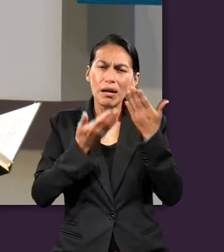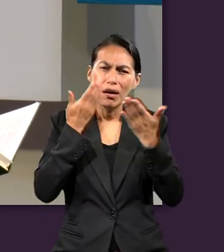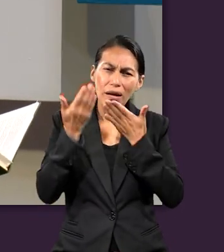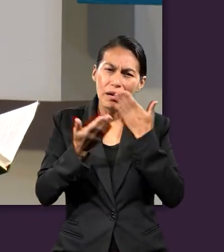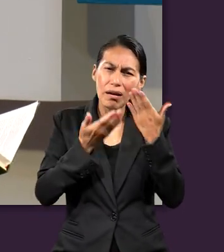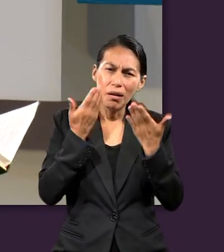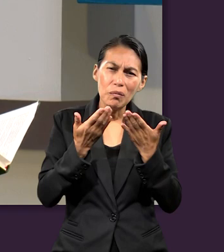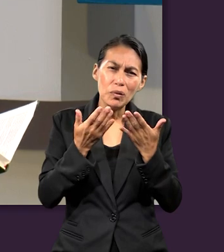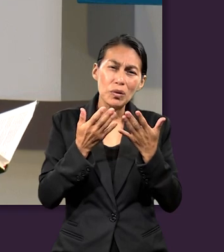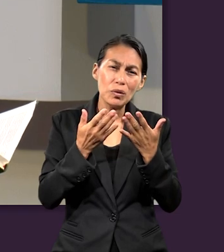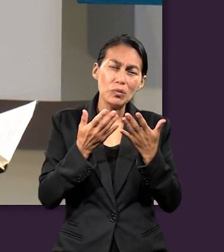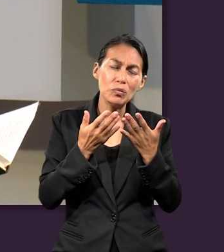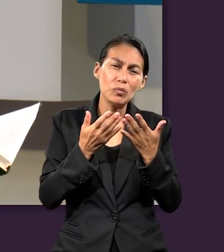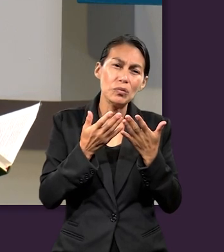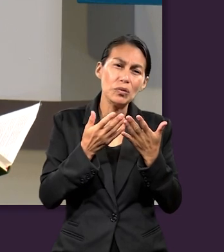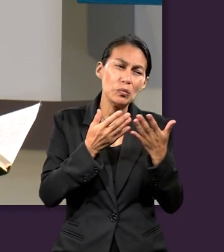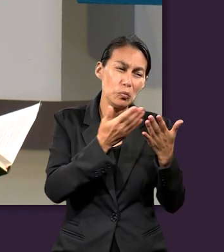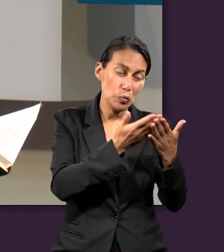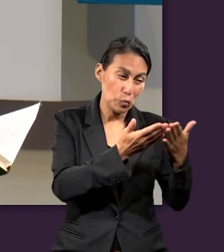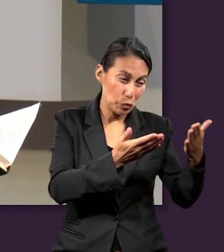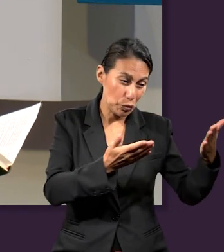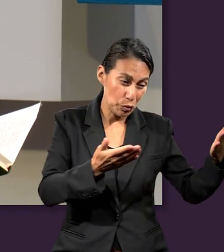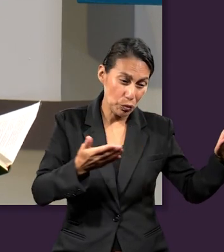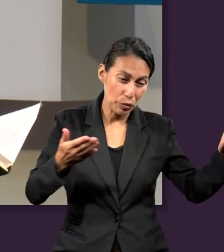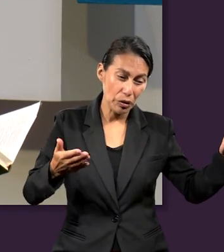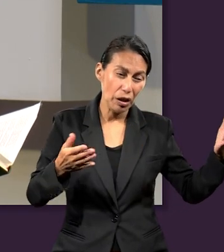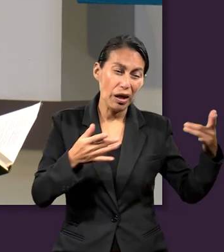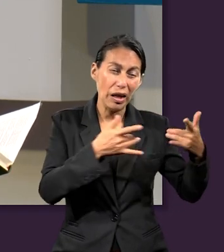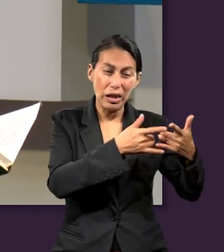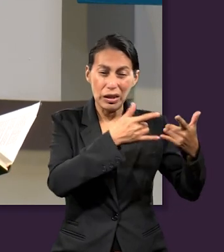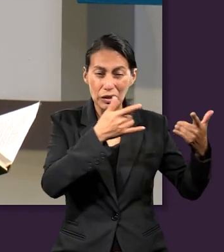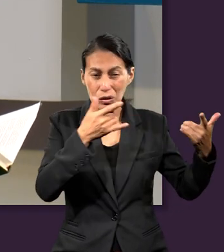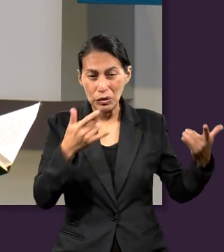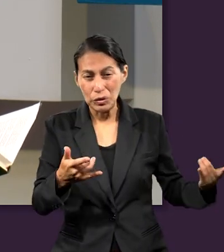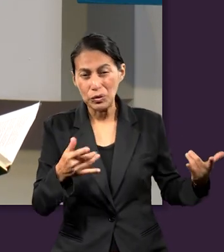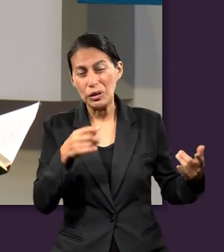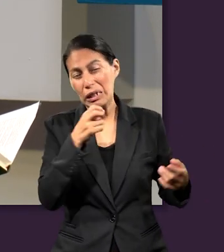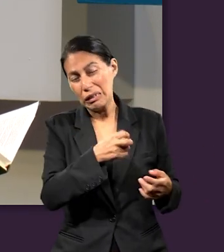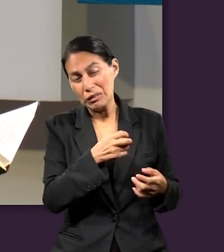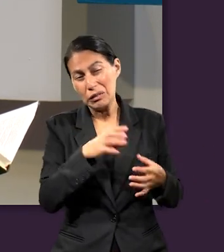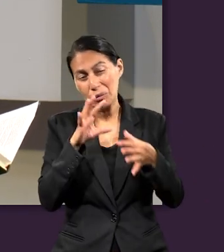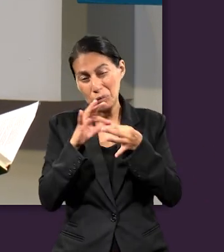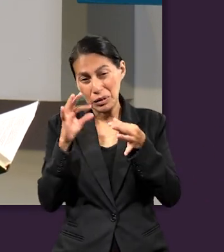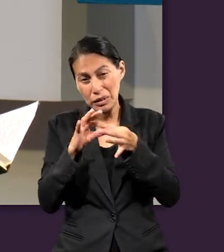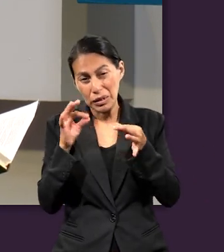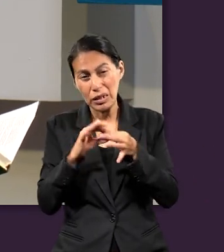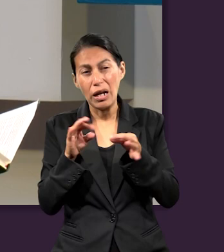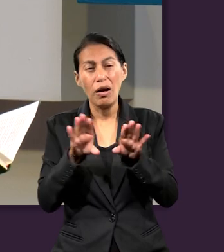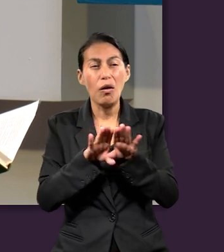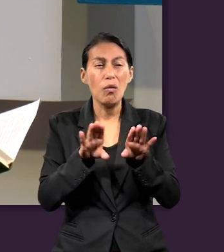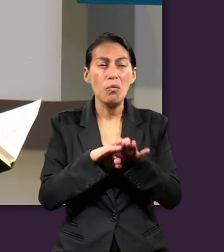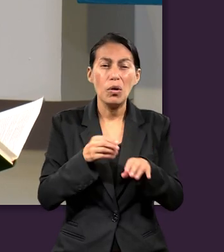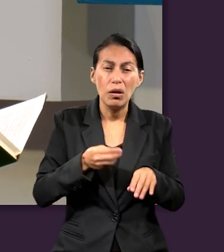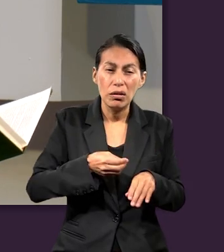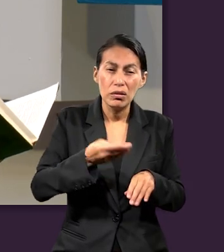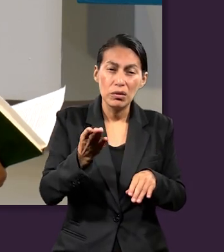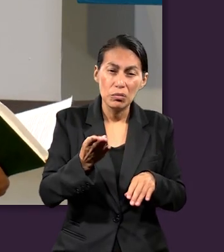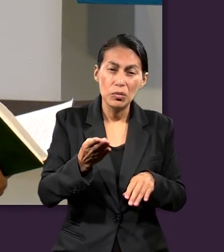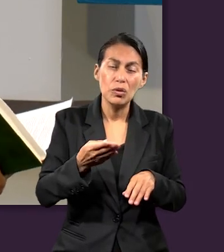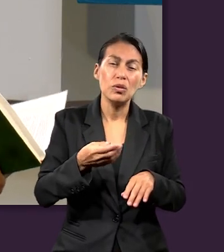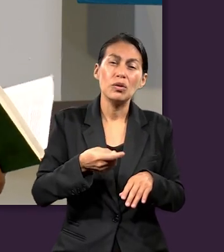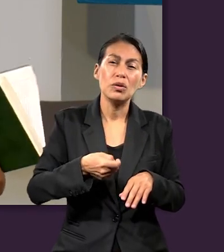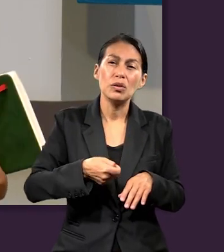de estas entidades descritas muy bien a través de la historia a través de los símbolos proféticos